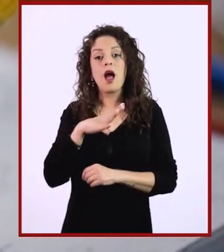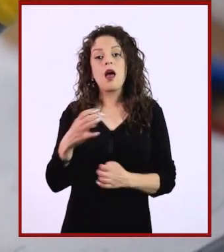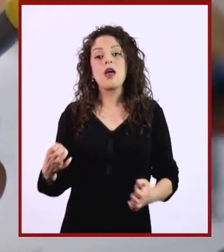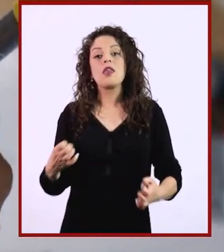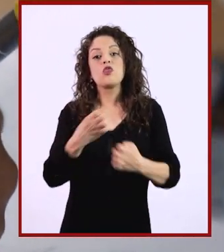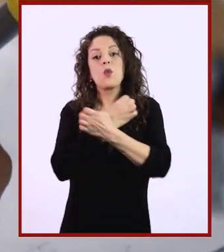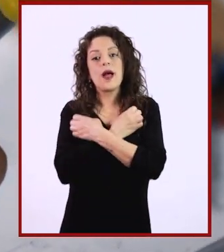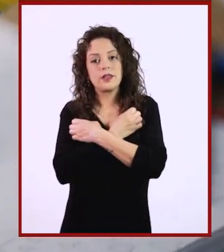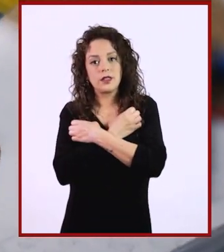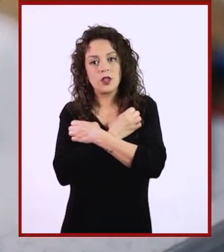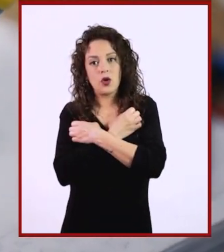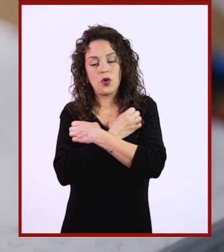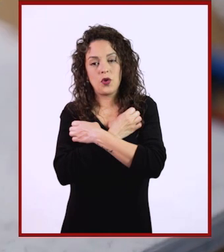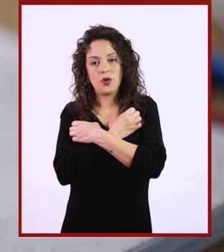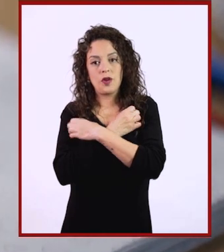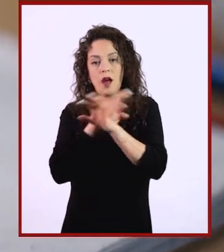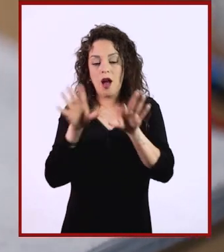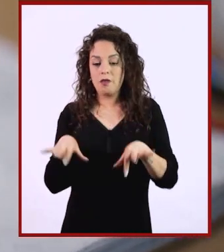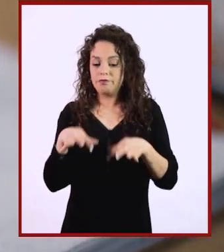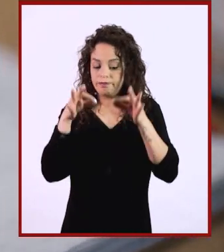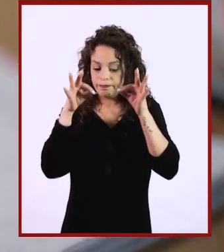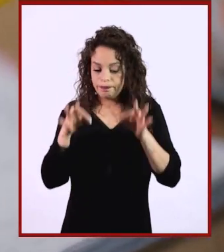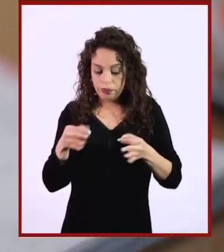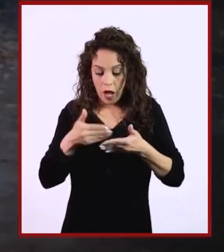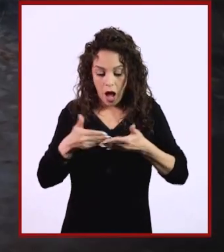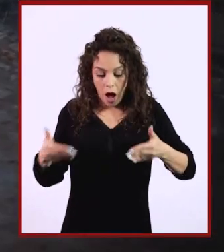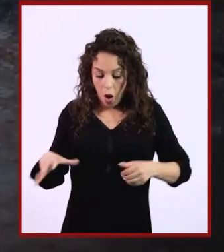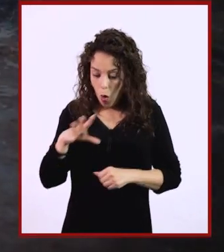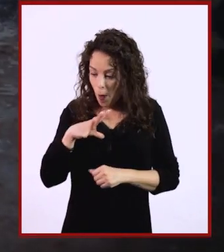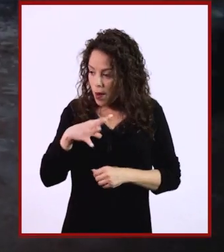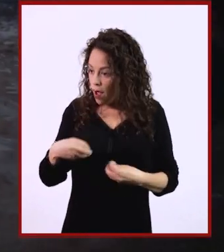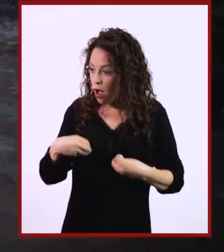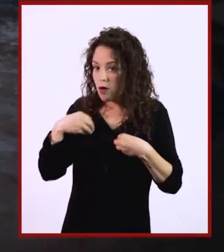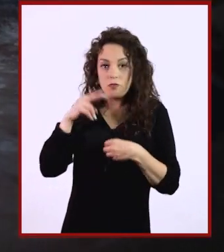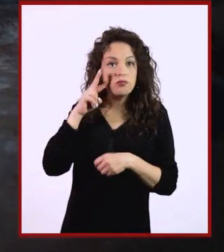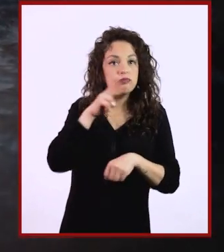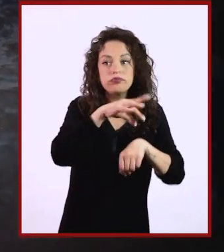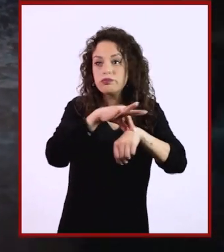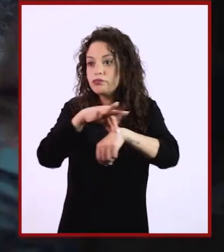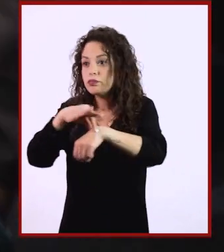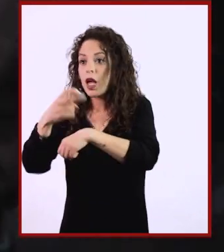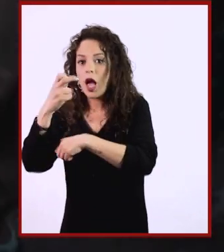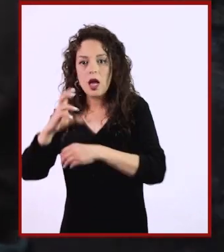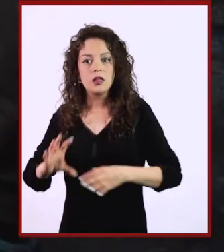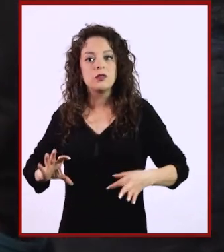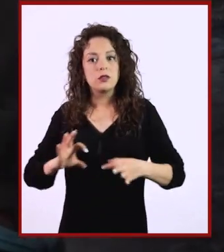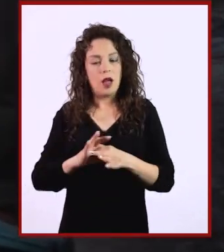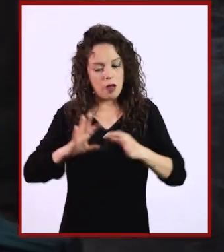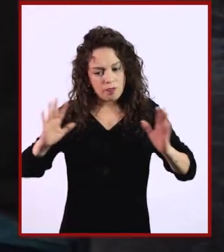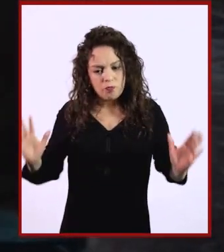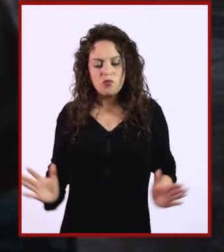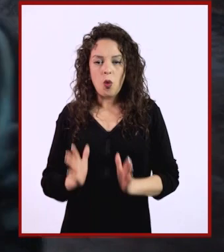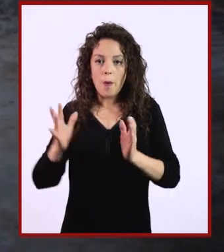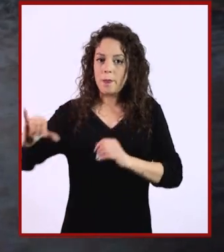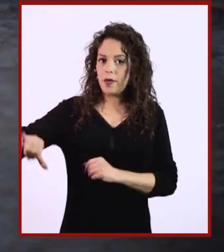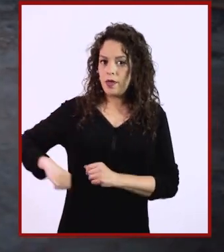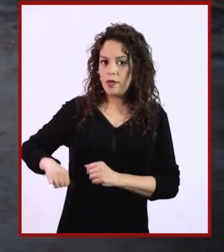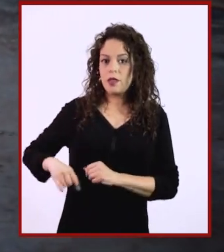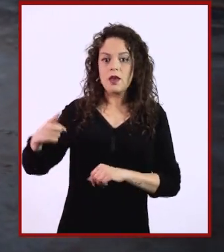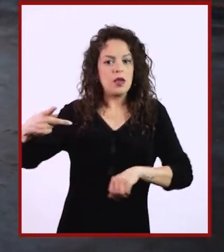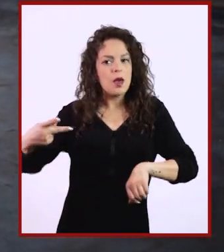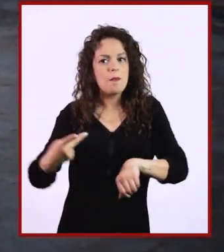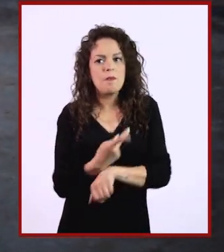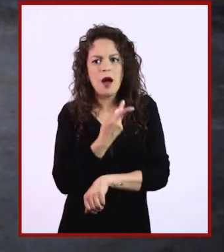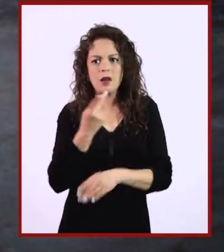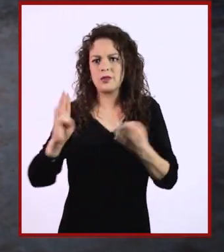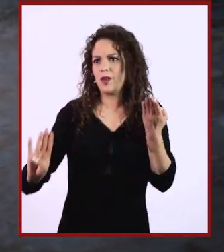sea crítica con lo que estamos viviendo actualmente, una educación que fomente, ¿no?, nuestro interés en lo que pasa en